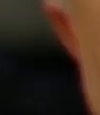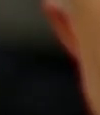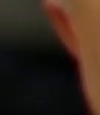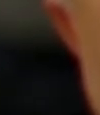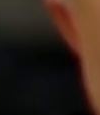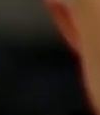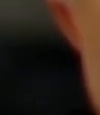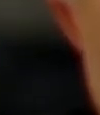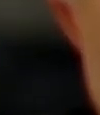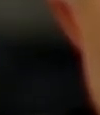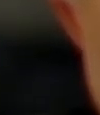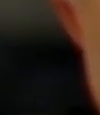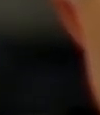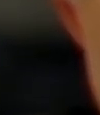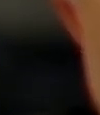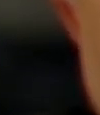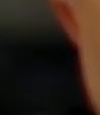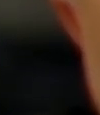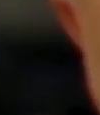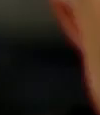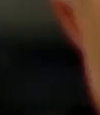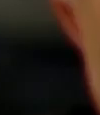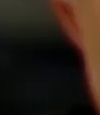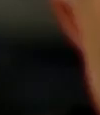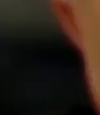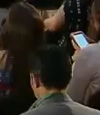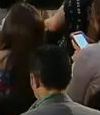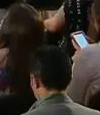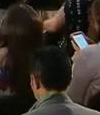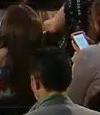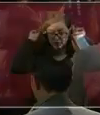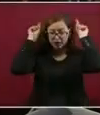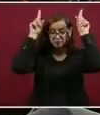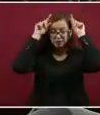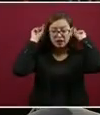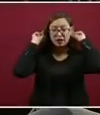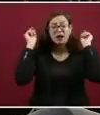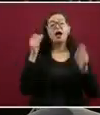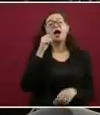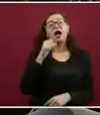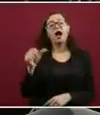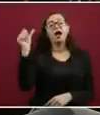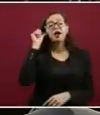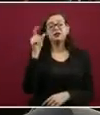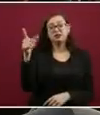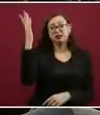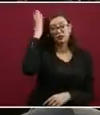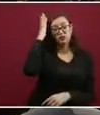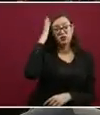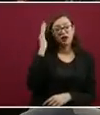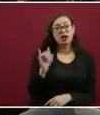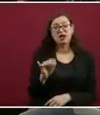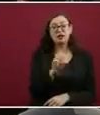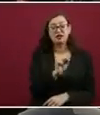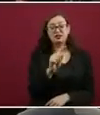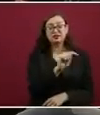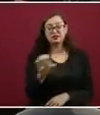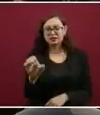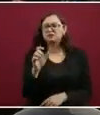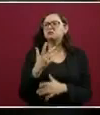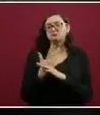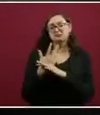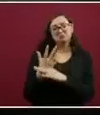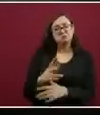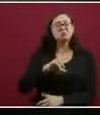de personal, incluso médicos y enfermeras. Ayer el titular del ISSSTE decía que sí hay un retraso en la llegada